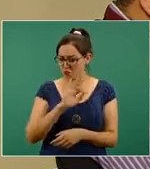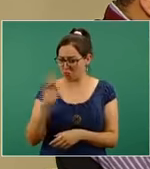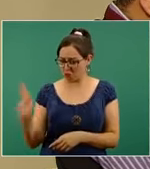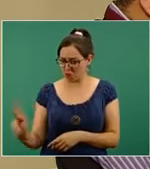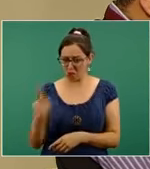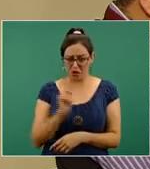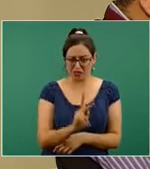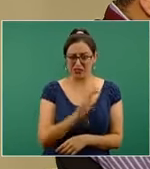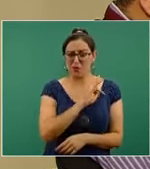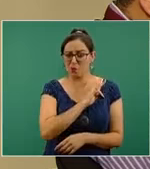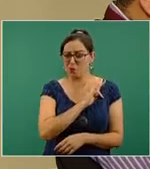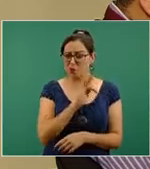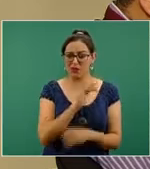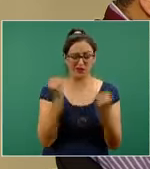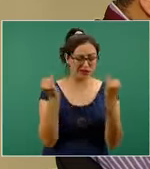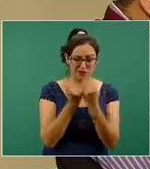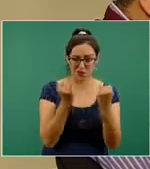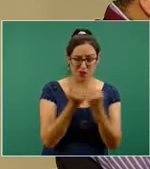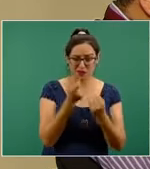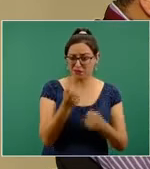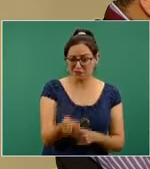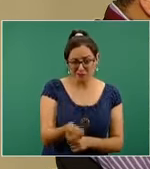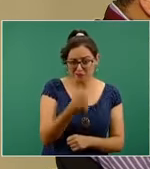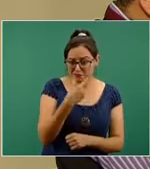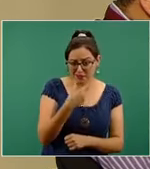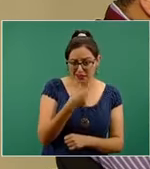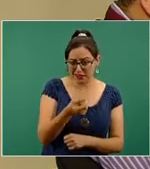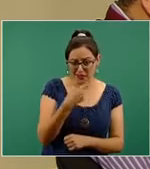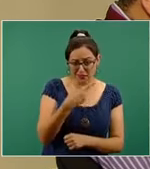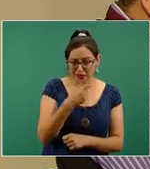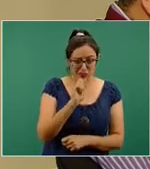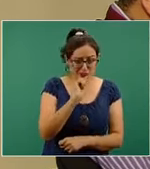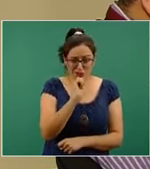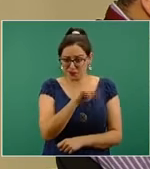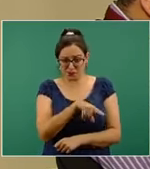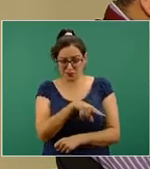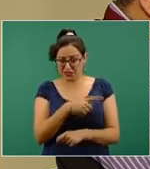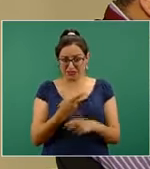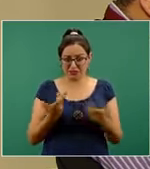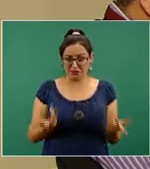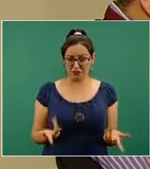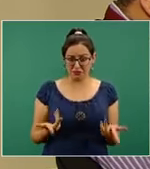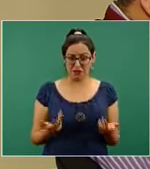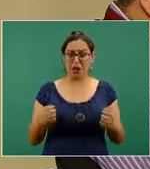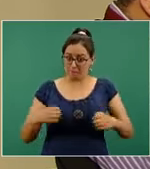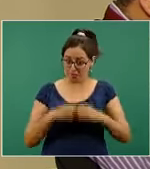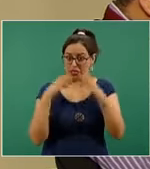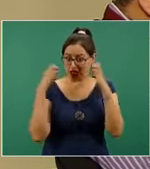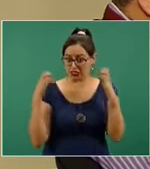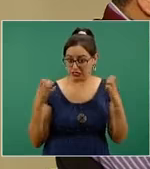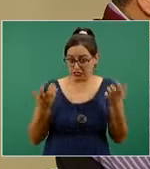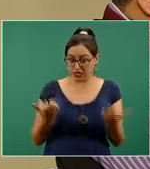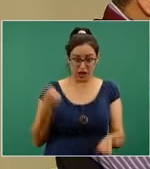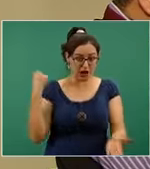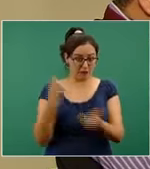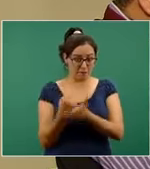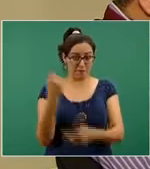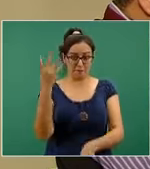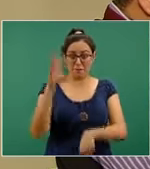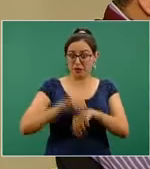autorizara un tratamiento médico específico con estos medicamentos de emergencia, digamos, porque